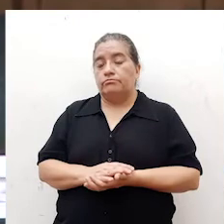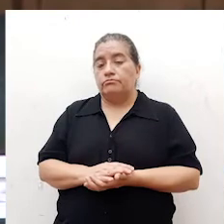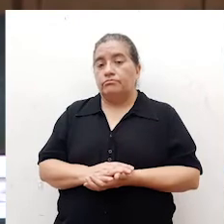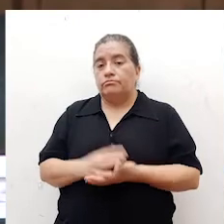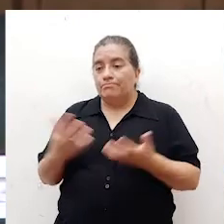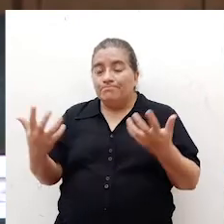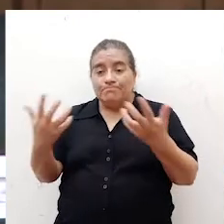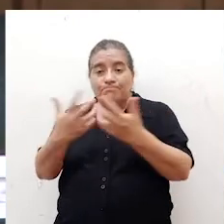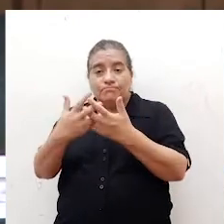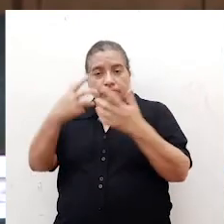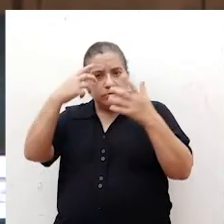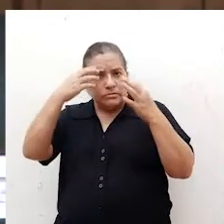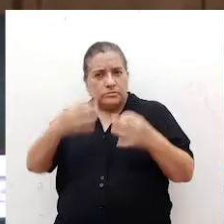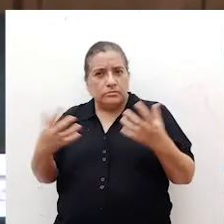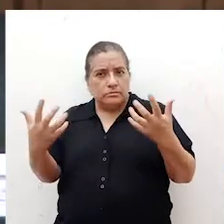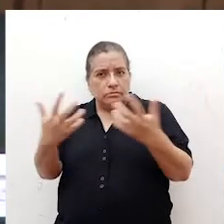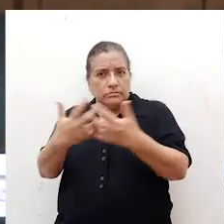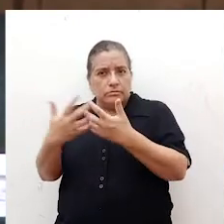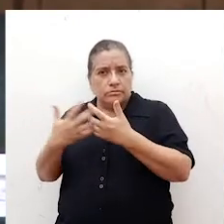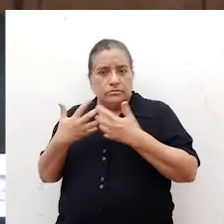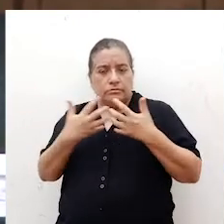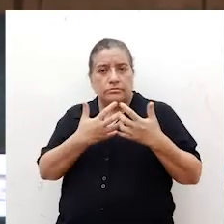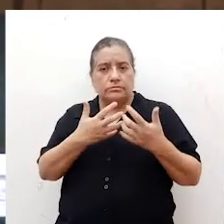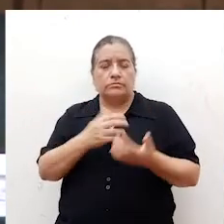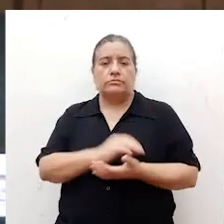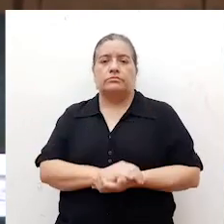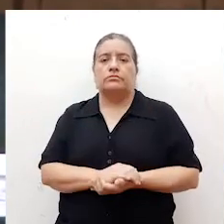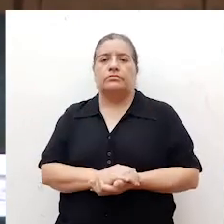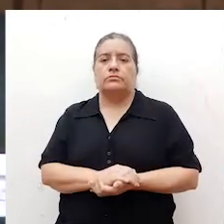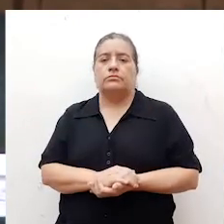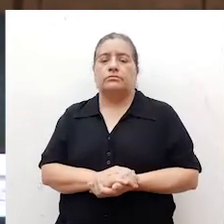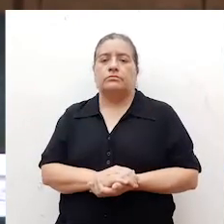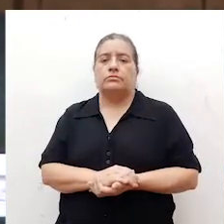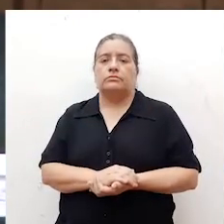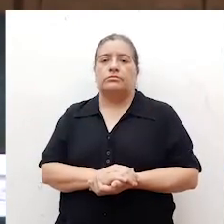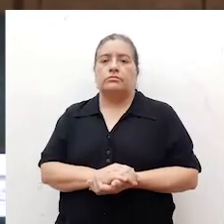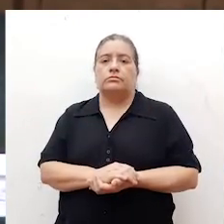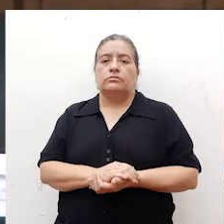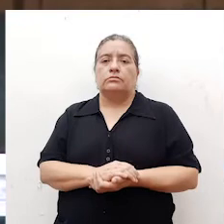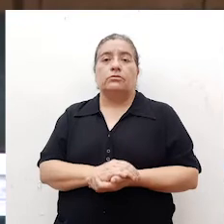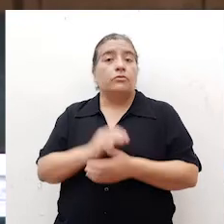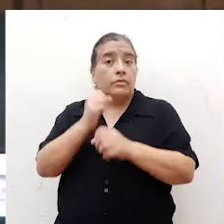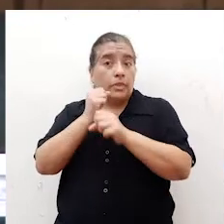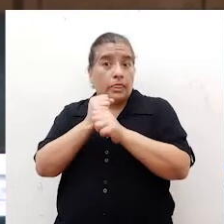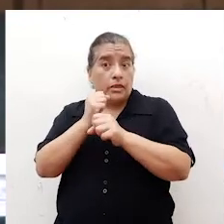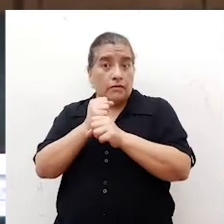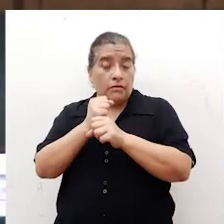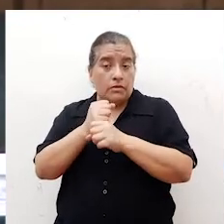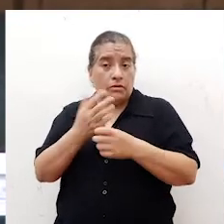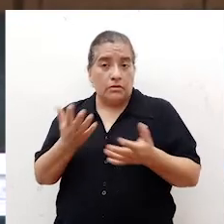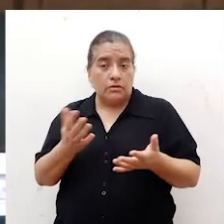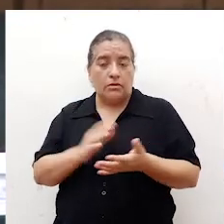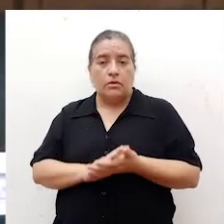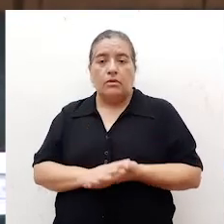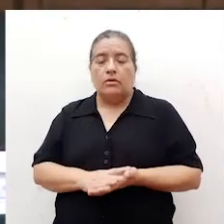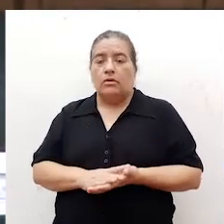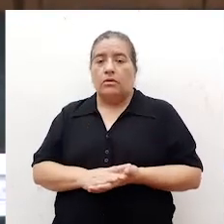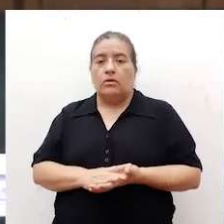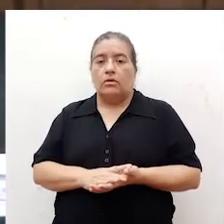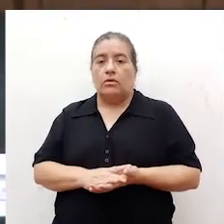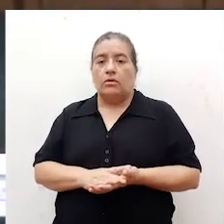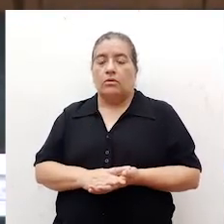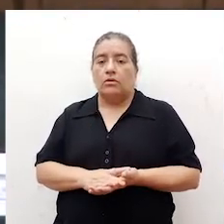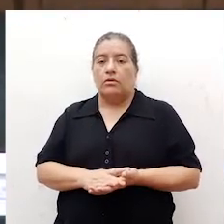pandemia? No voy a personalizar, no quiero que las declaraciones de la Defensoría, el Defensor del Pueblo,